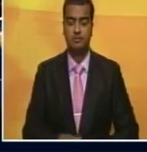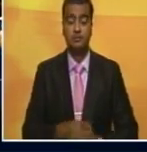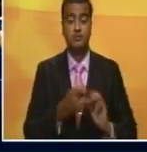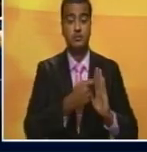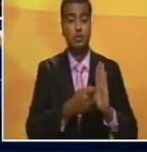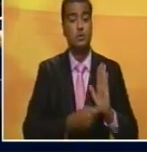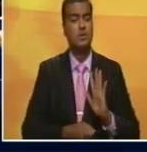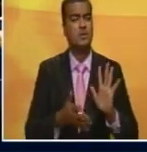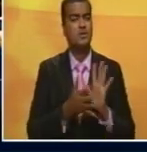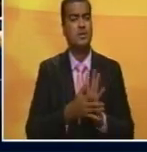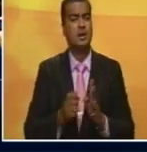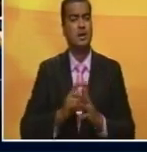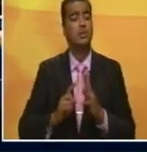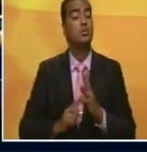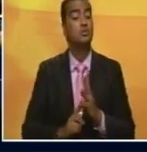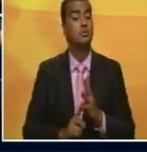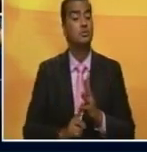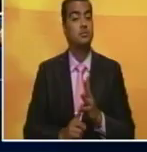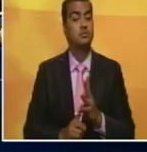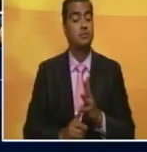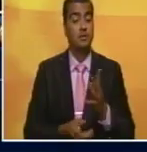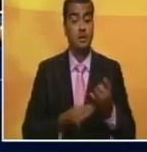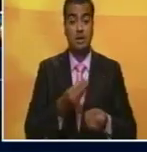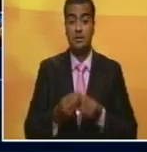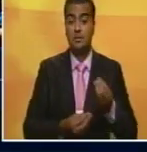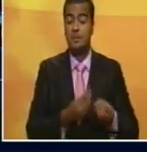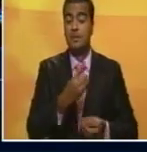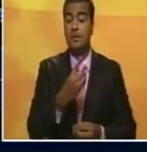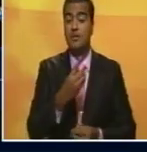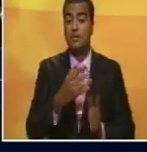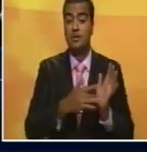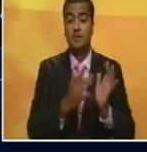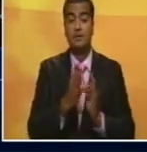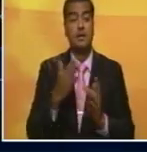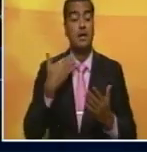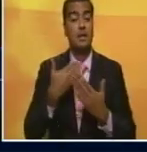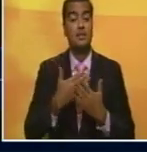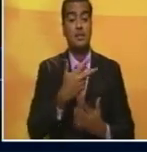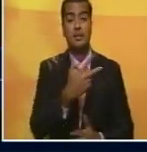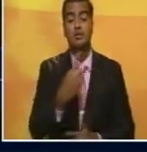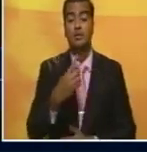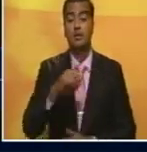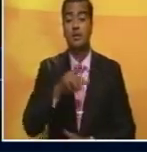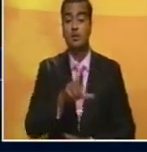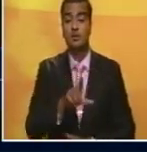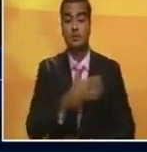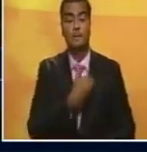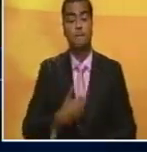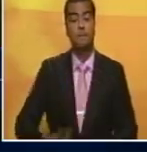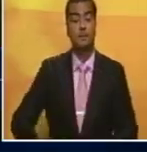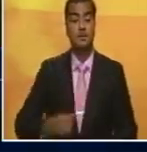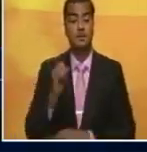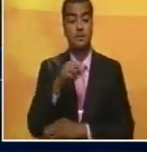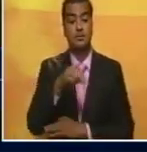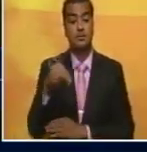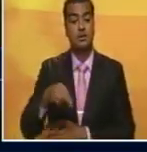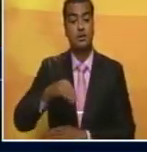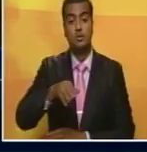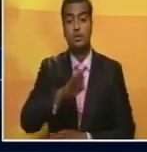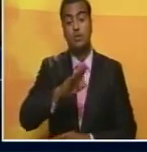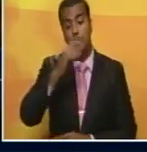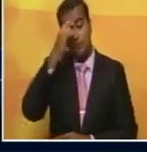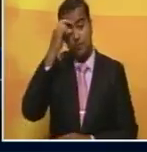documento contiene casos sobre la materia registrados entre el 1 de abril y el 31 de julio. El presidente de la Asamblea Nacional, Julio